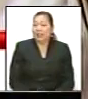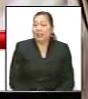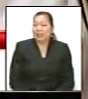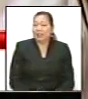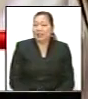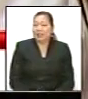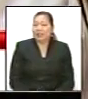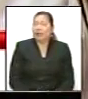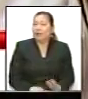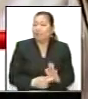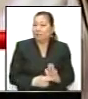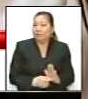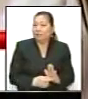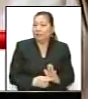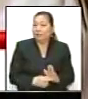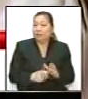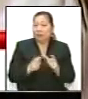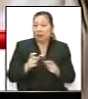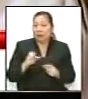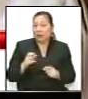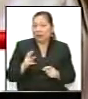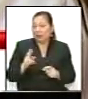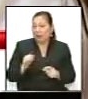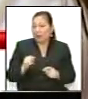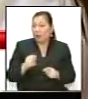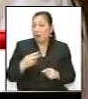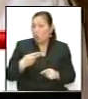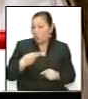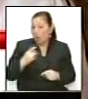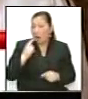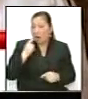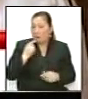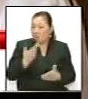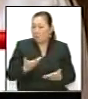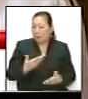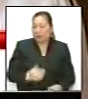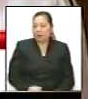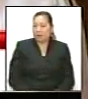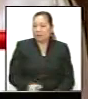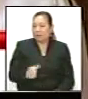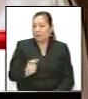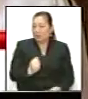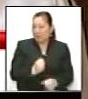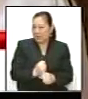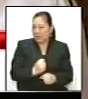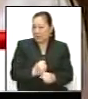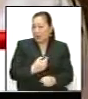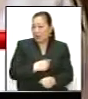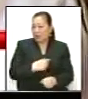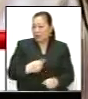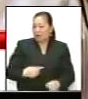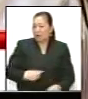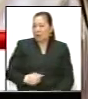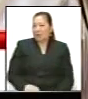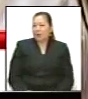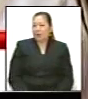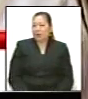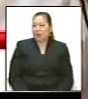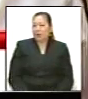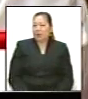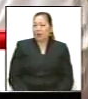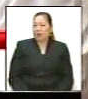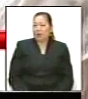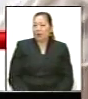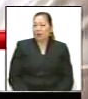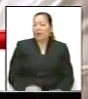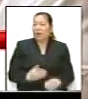al representante de la Contraloría de Huacho, parecía que era un trabajador del gobierno regional, por la forma, por el ímpetu,